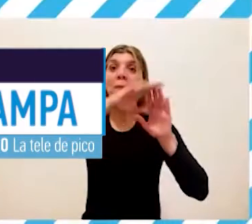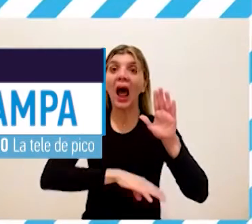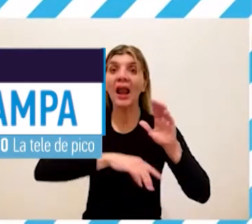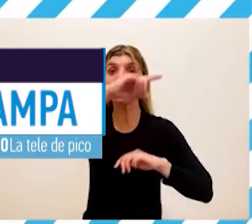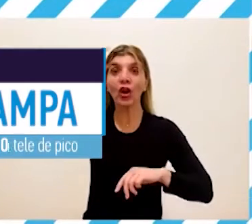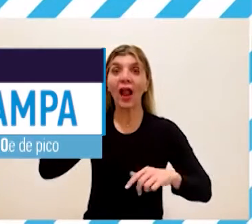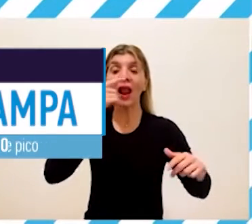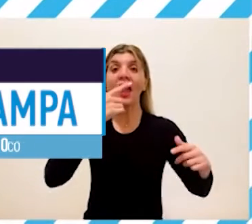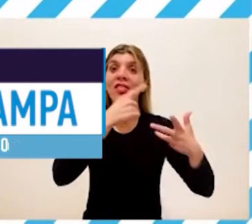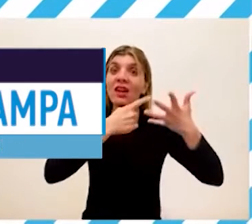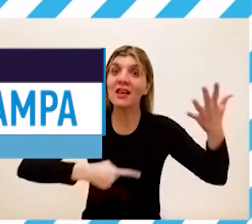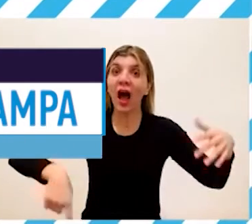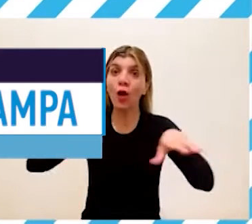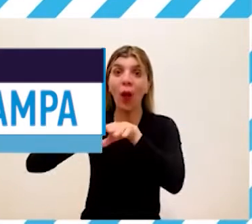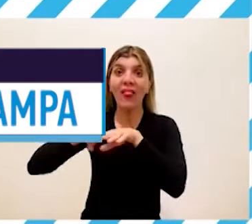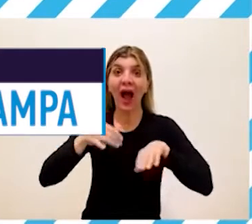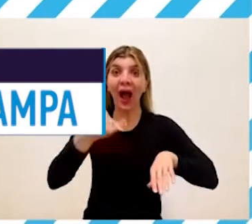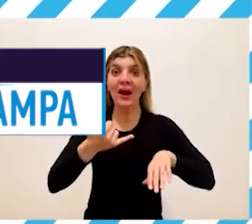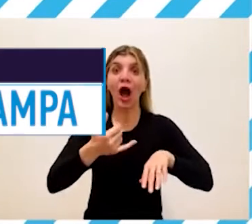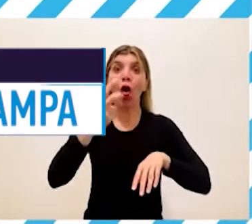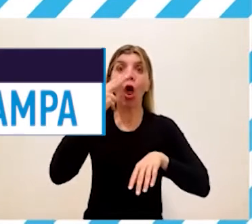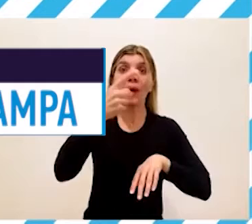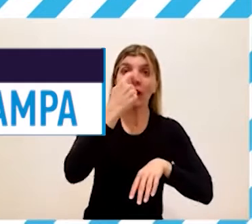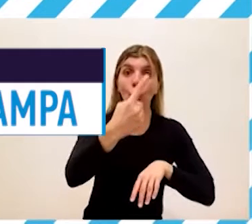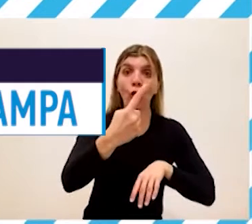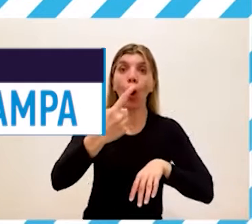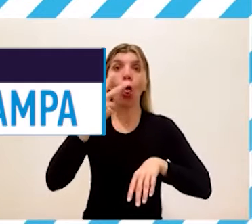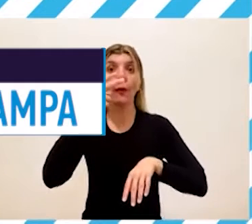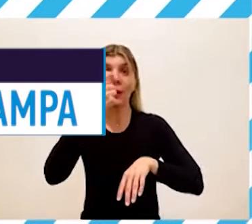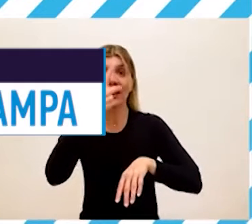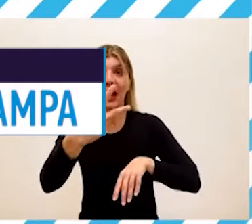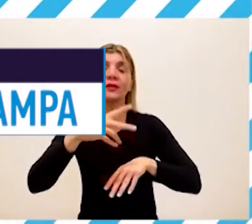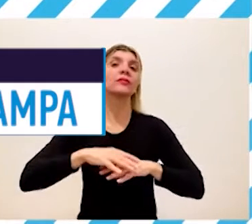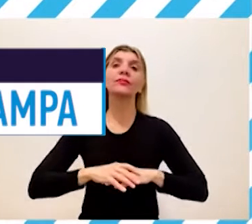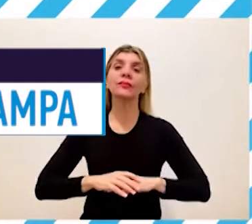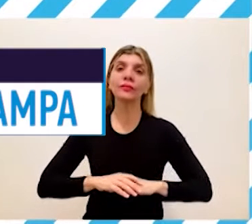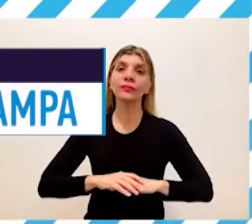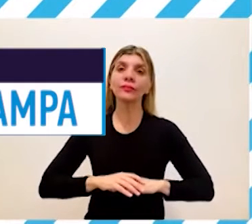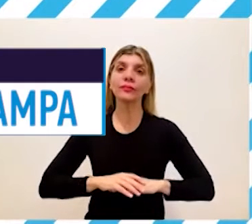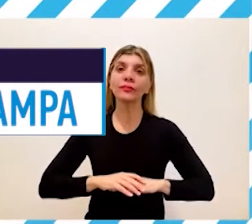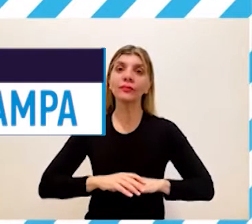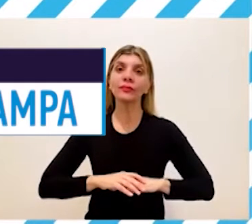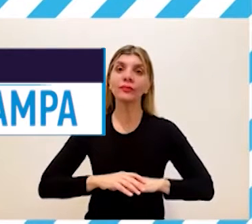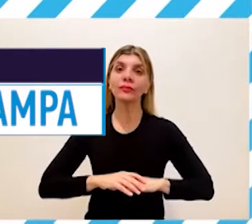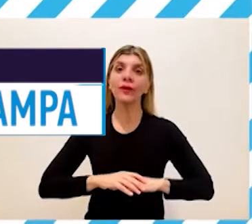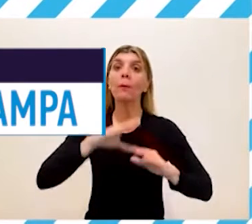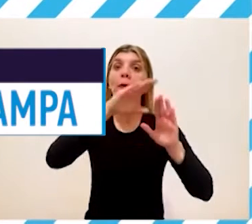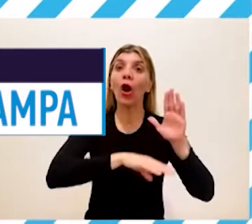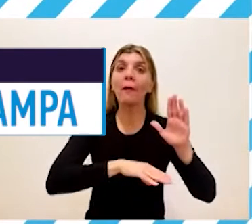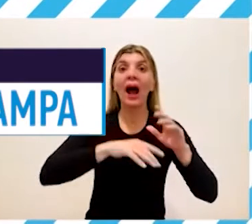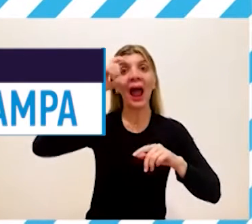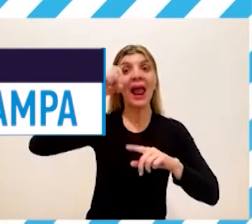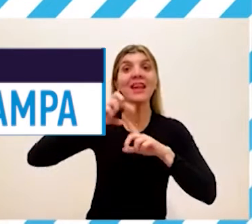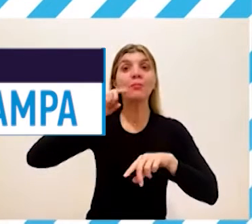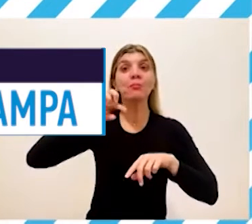que desde el 2020, y a pesar de estar en pandemia, comenzamos un proceso de digitalización